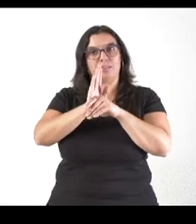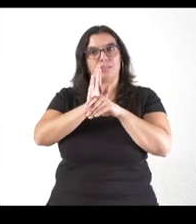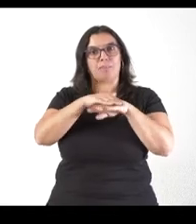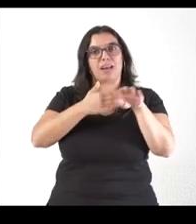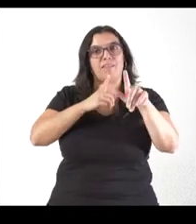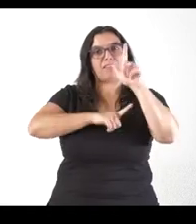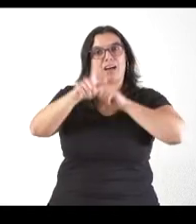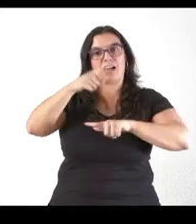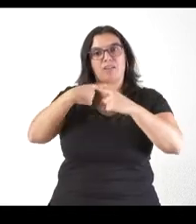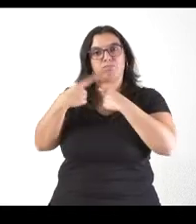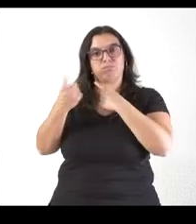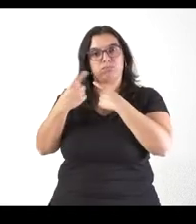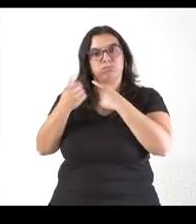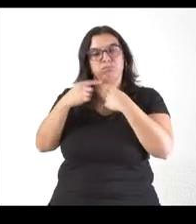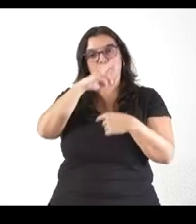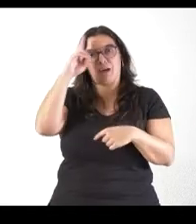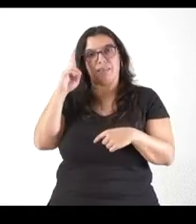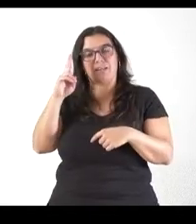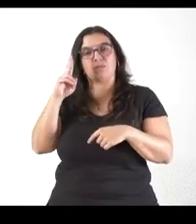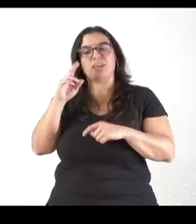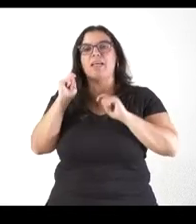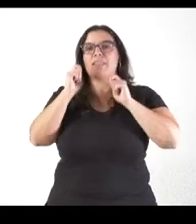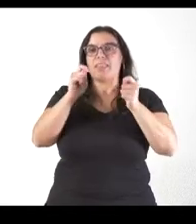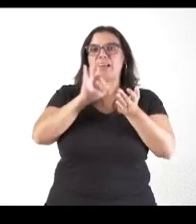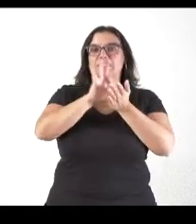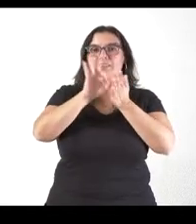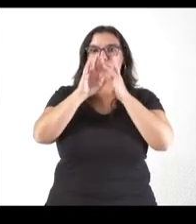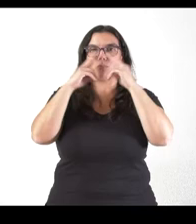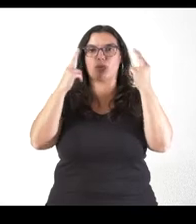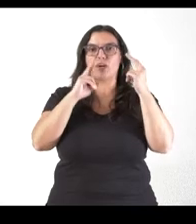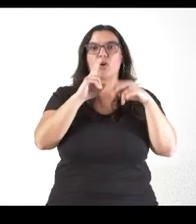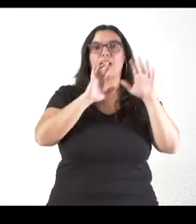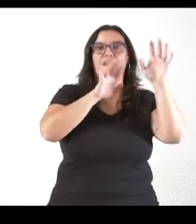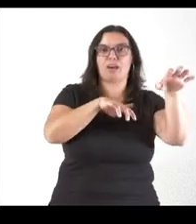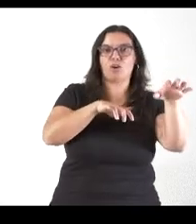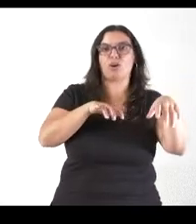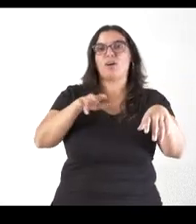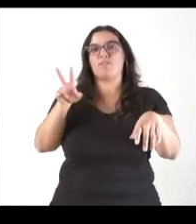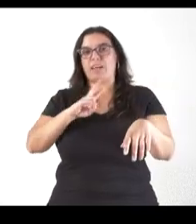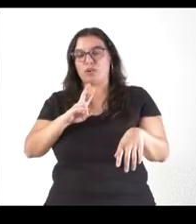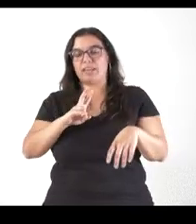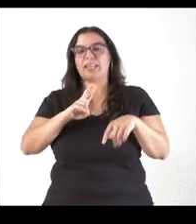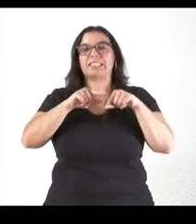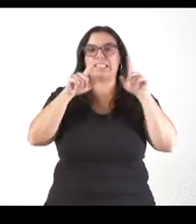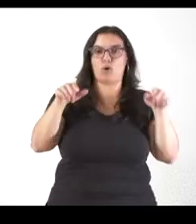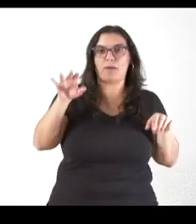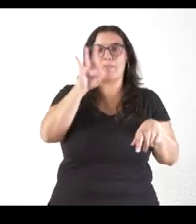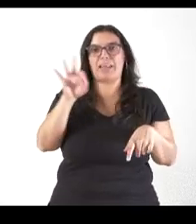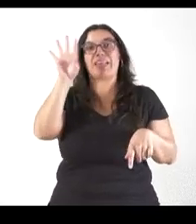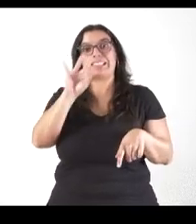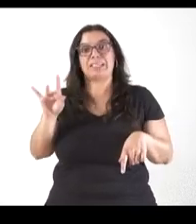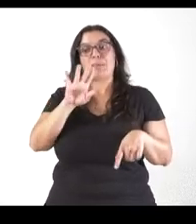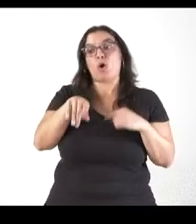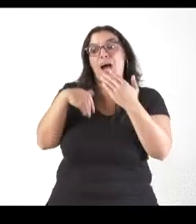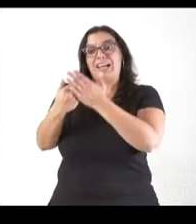sí que se ha declarado de servicio público la línea de León Valladolid la de Segovia la de Palencia también pero con Madrid no